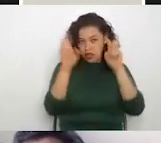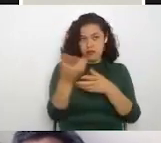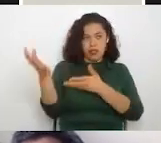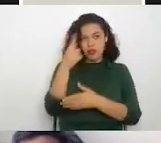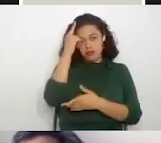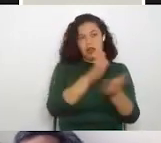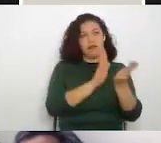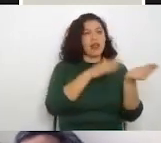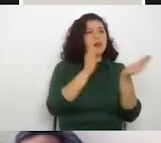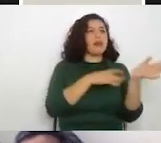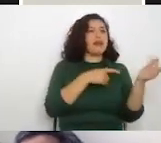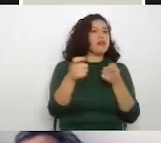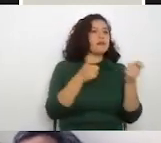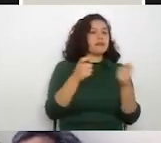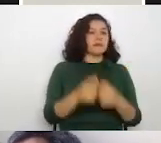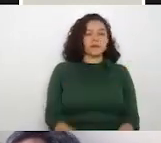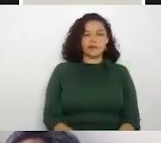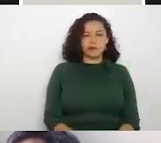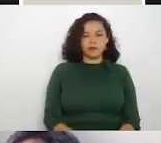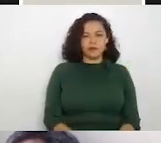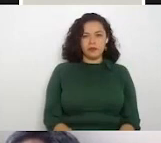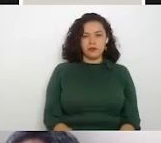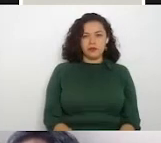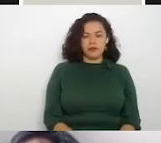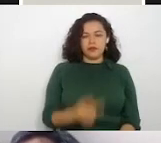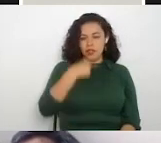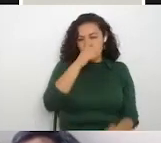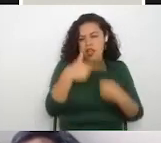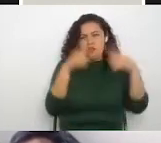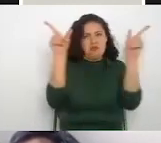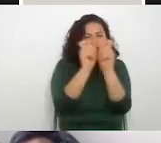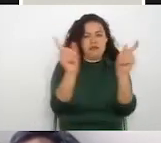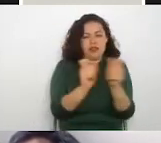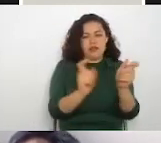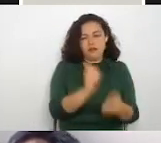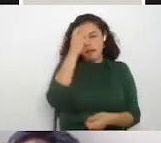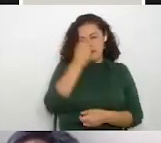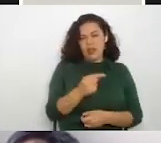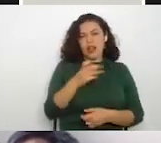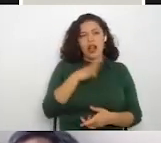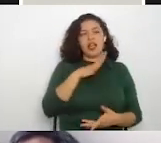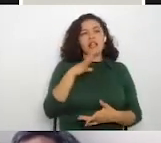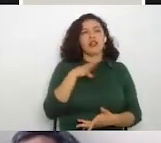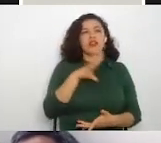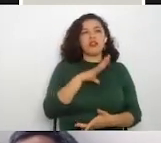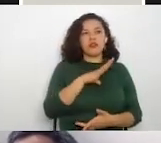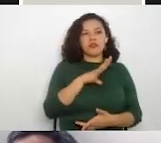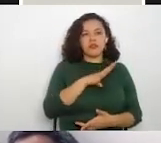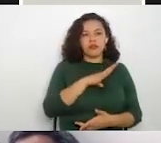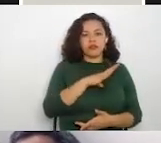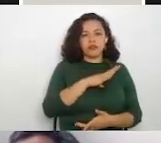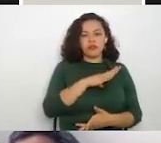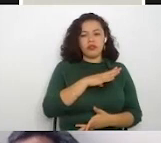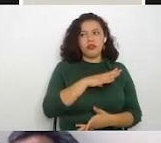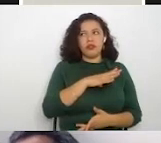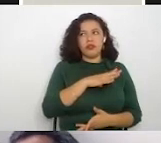de documentos. Les digo, es algo muy resumido de lo que sería un procedimiento de control de documentos